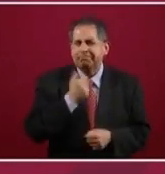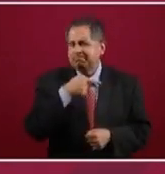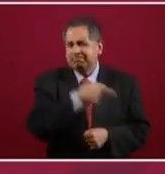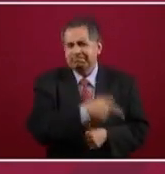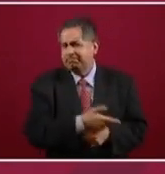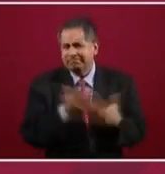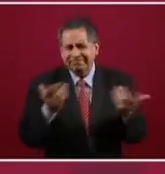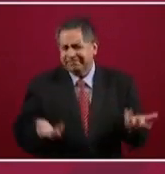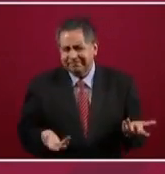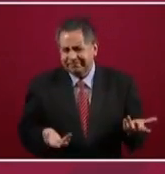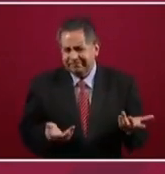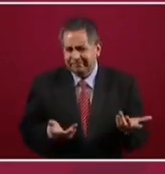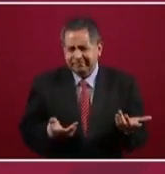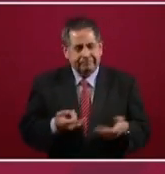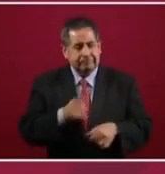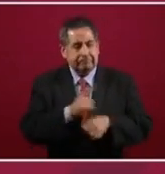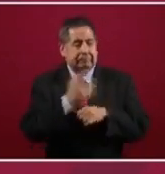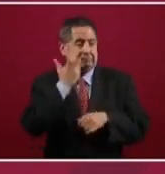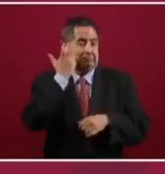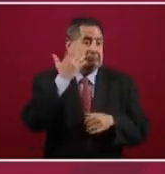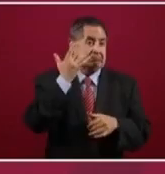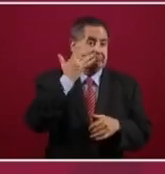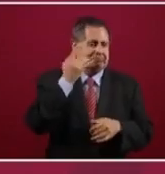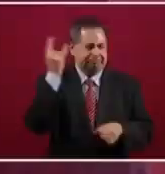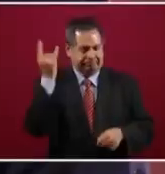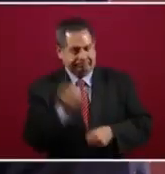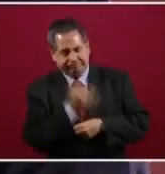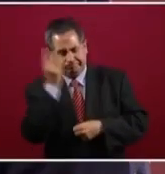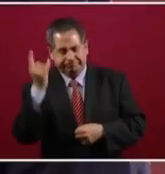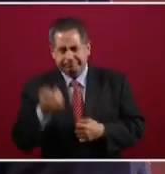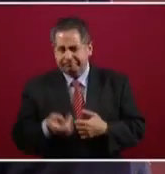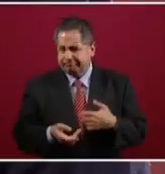ineficiente y fantoche.